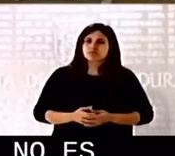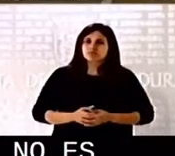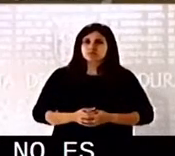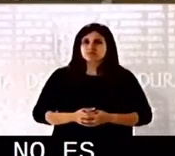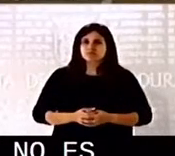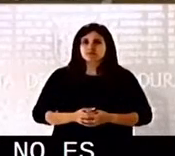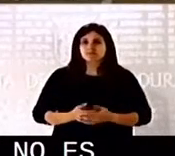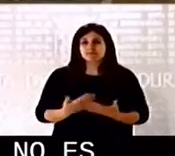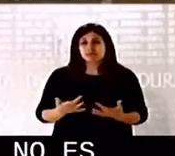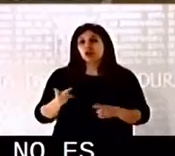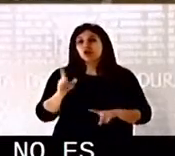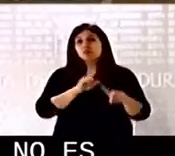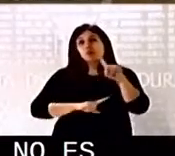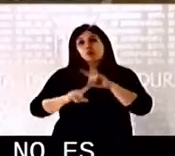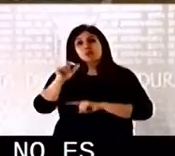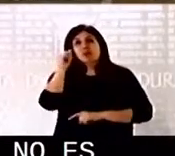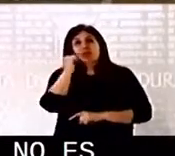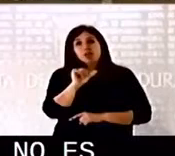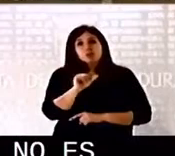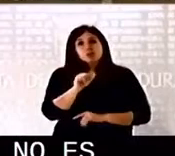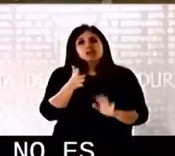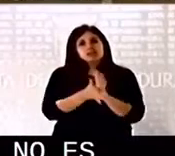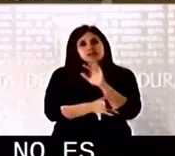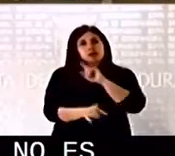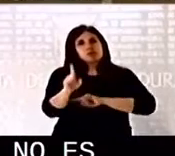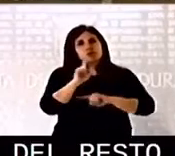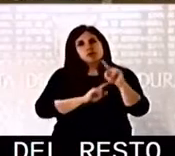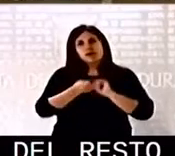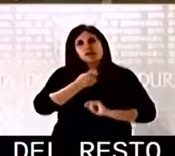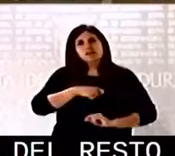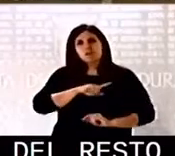Y el problema de Ceuta es un problema del resto de España.